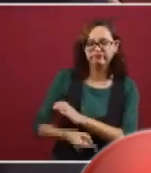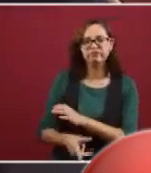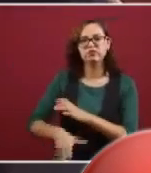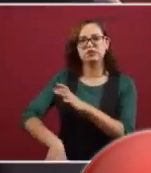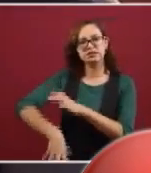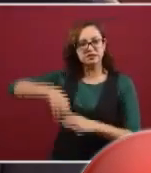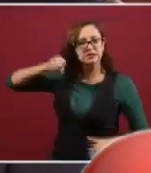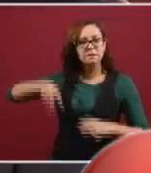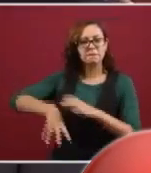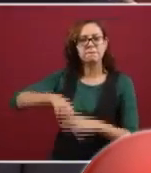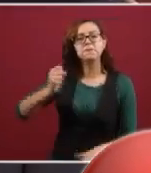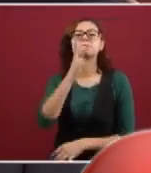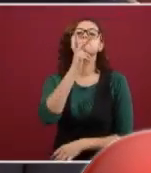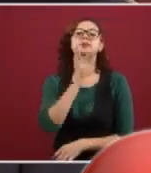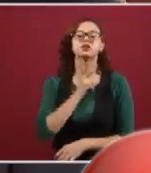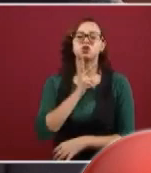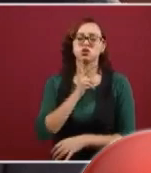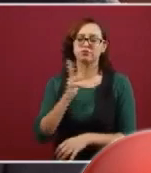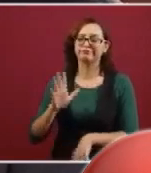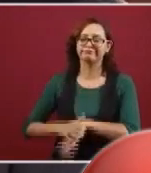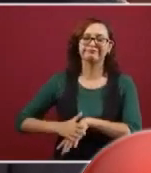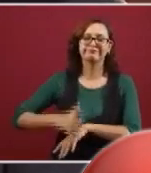exploratoria con los mismos recursos.